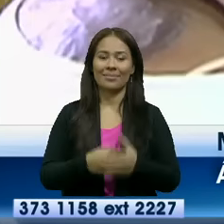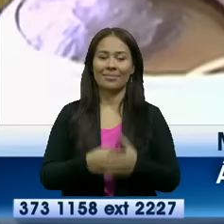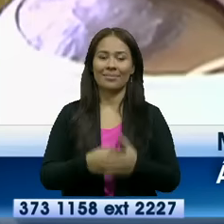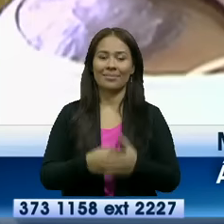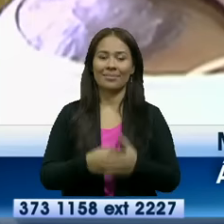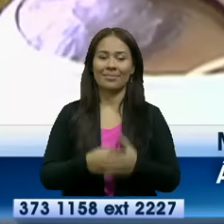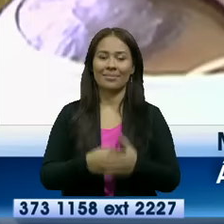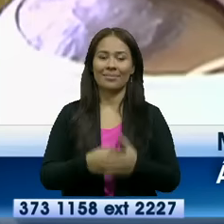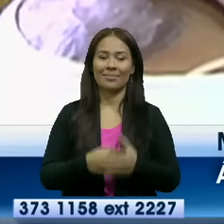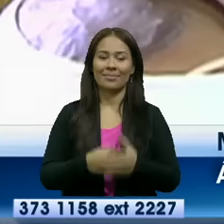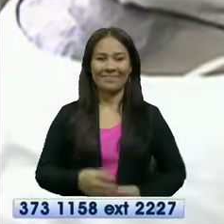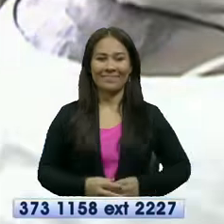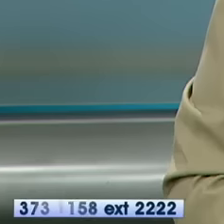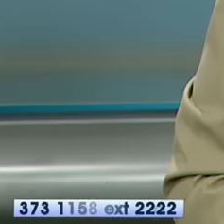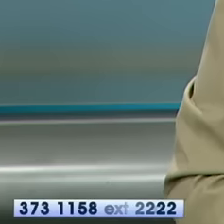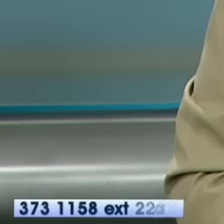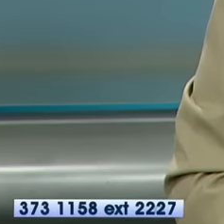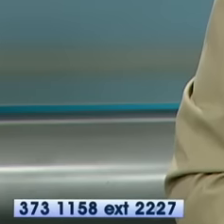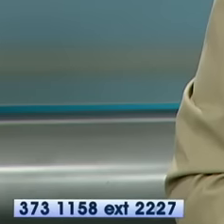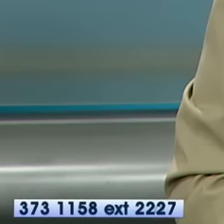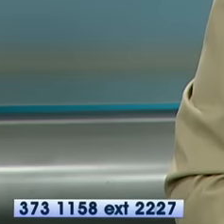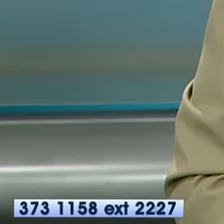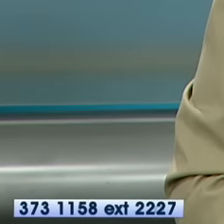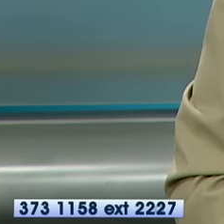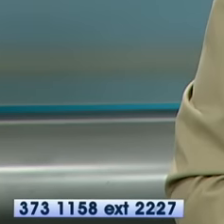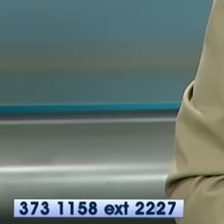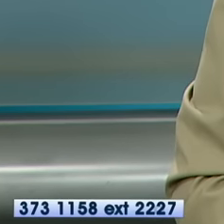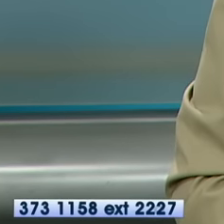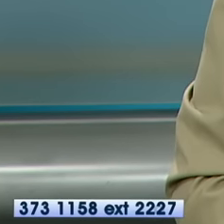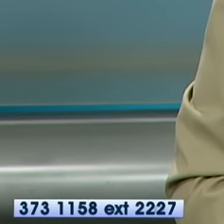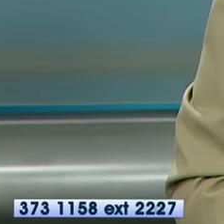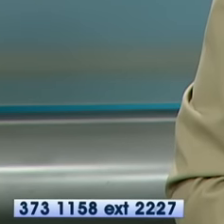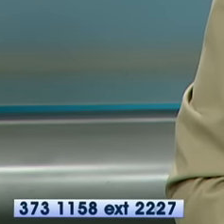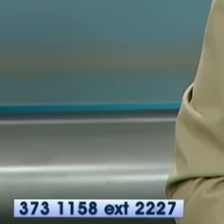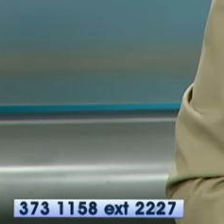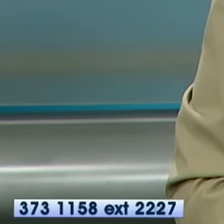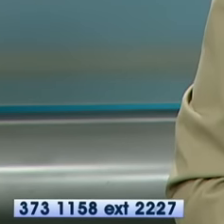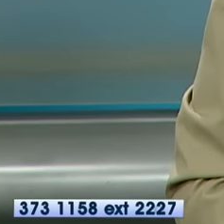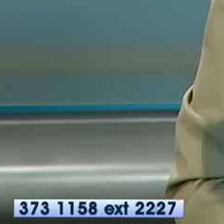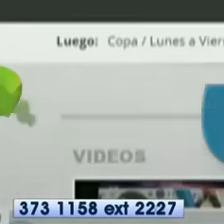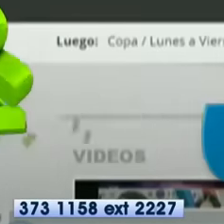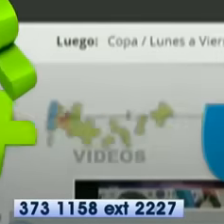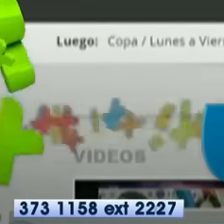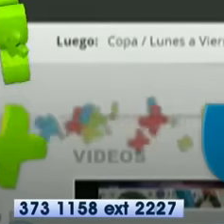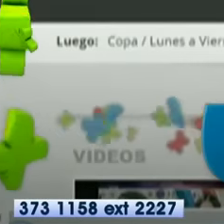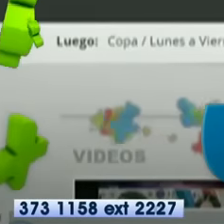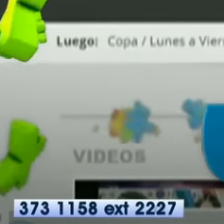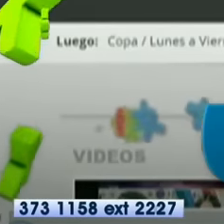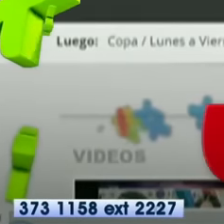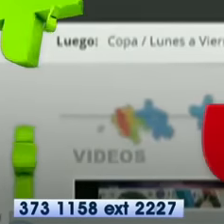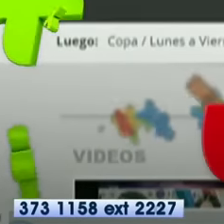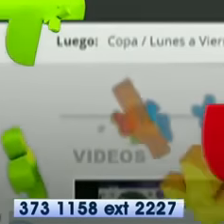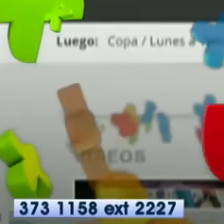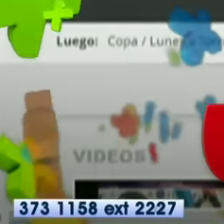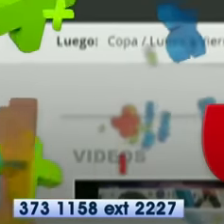Informó Roselena Vázquez. Recuerden que pueden vernos desde cualquier parte del mundo a través de nuestro sitio web